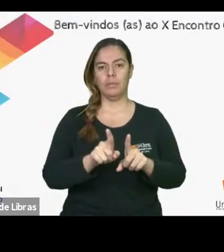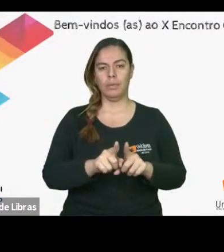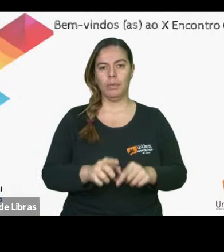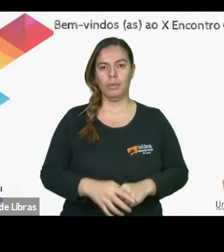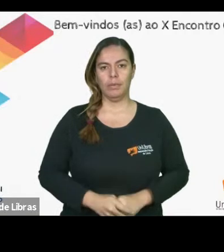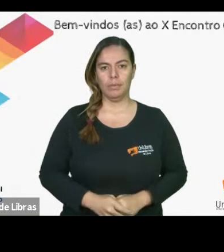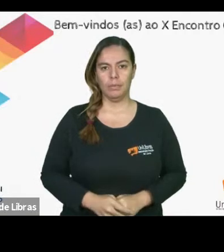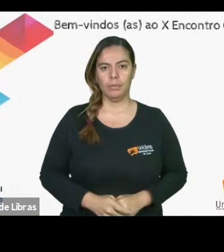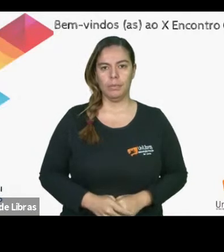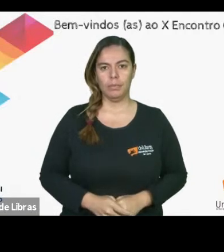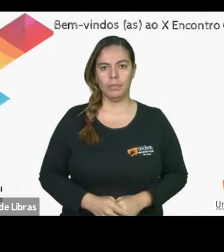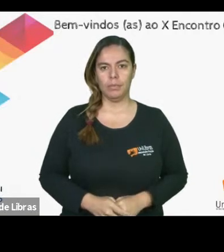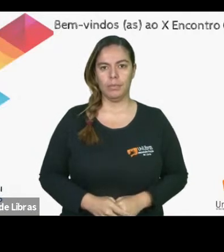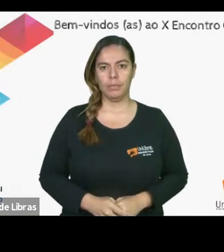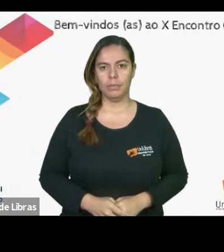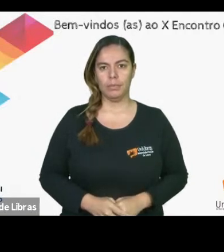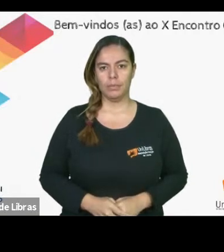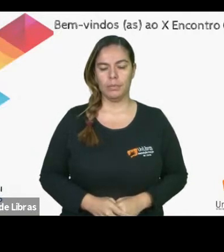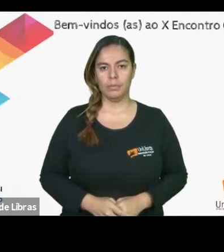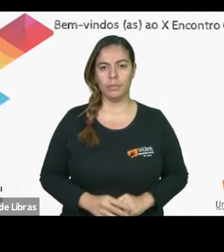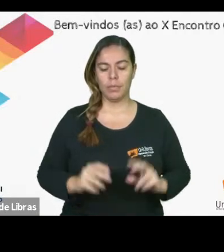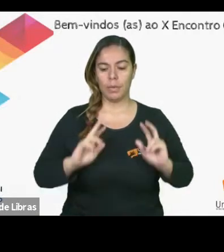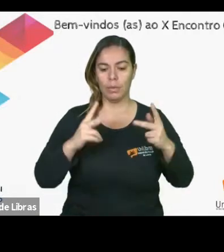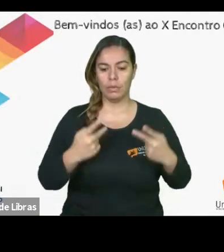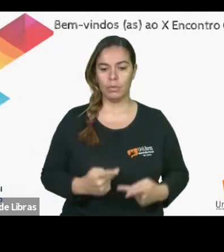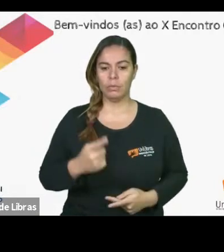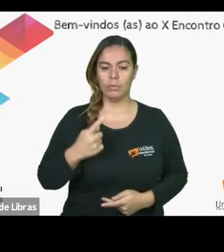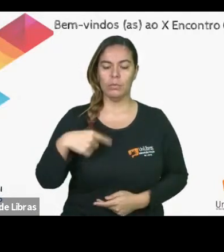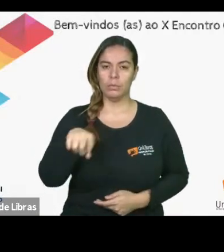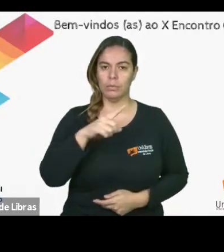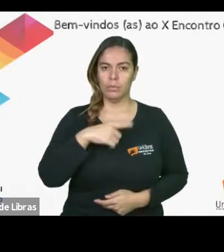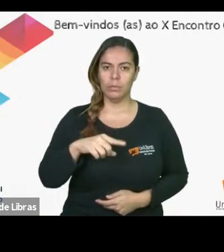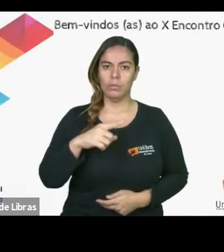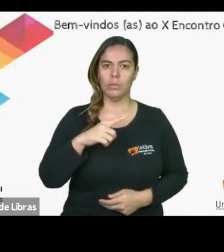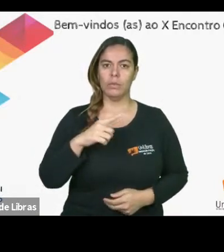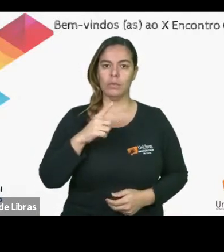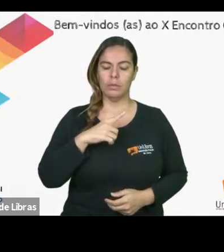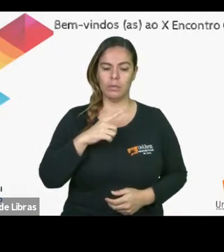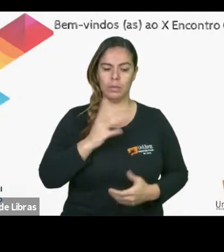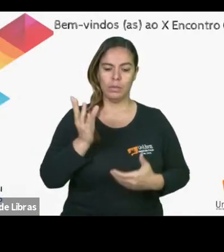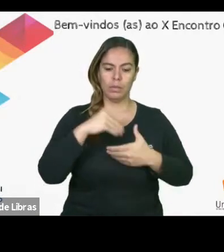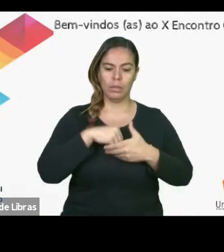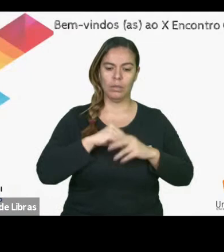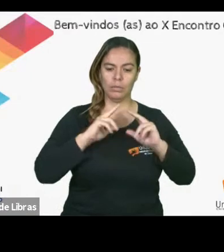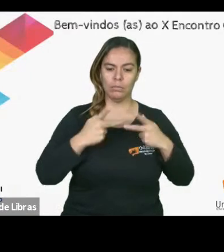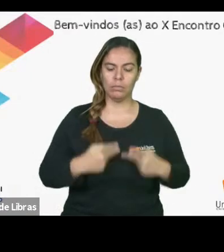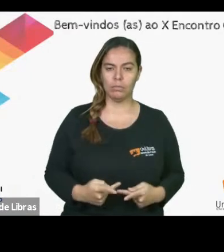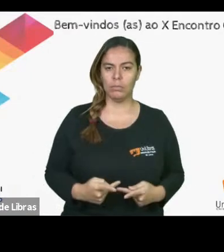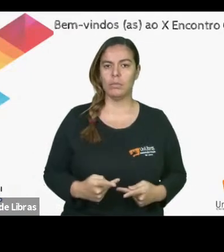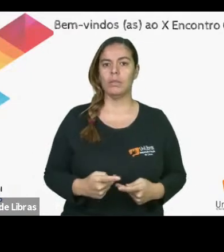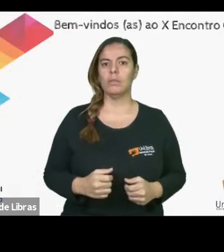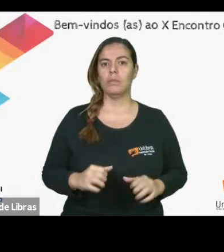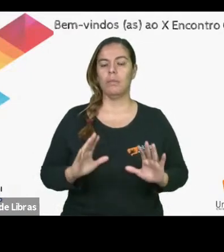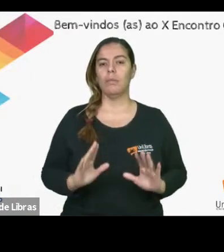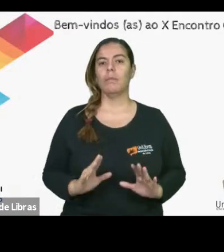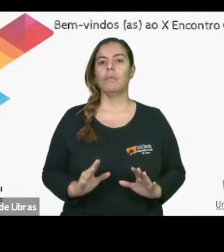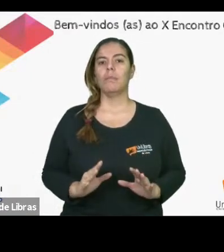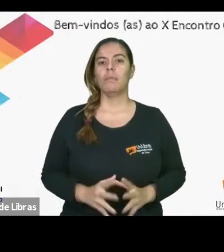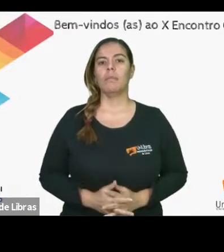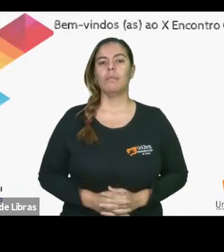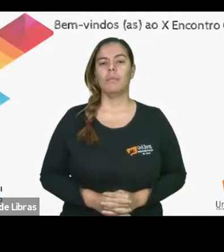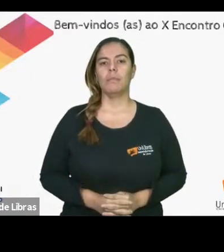Los humanos concedemos graciosamente humanidad a los animales, pero no nos